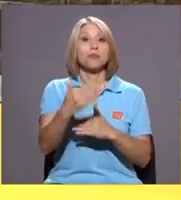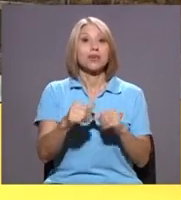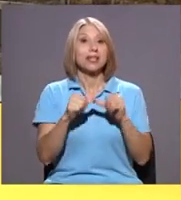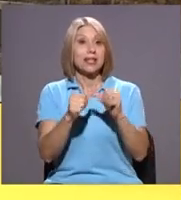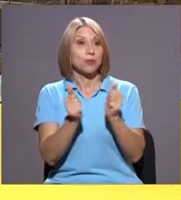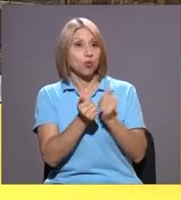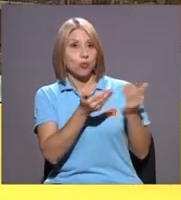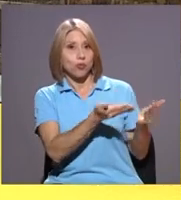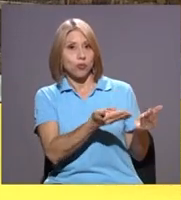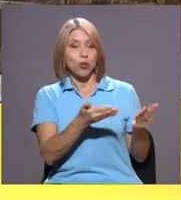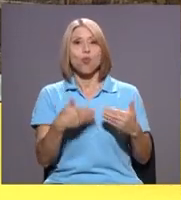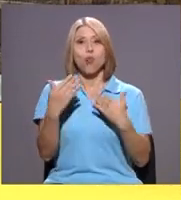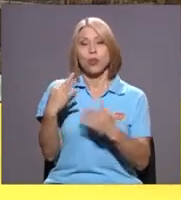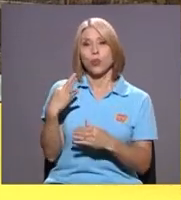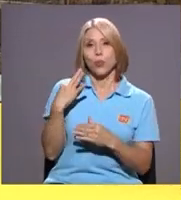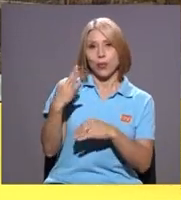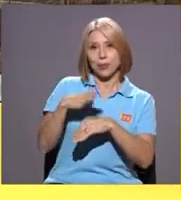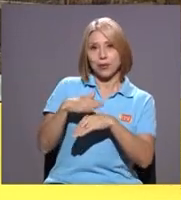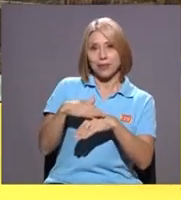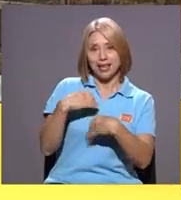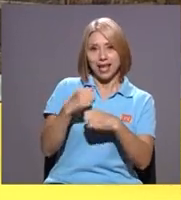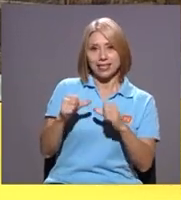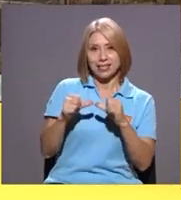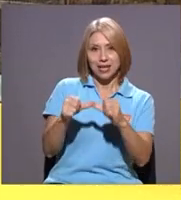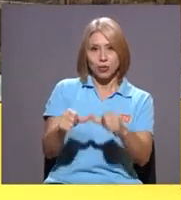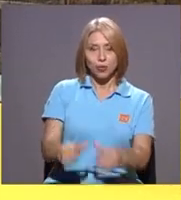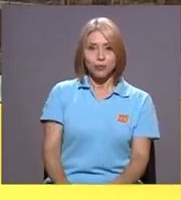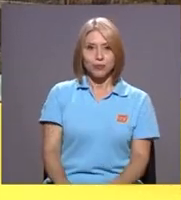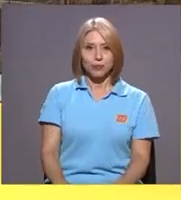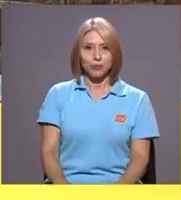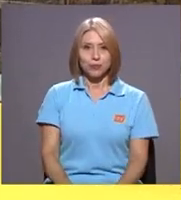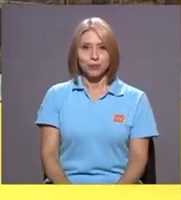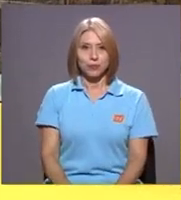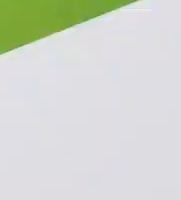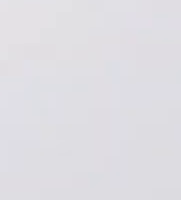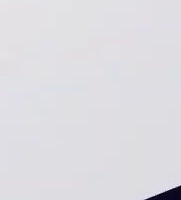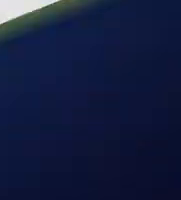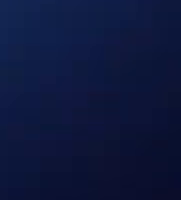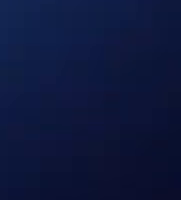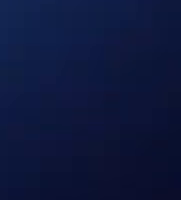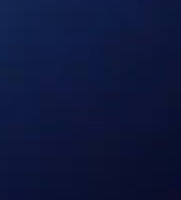Olegario una vez que el canal nos permita hacerlo. Eso haremos.